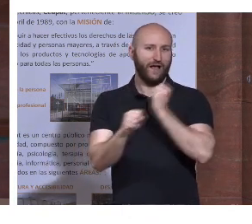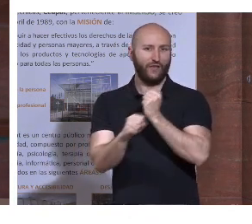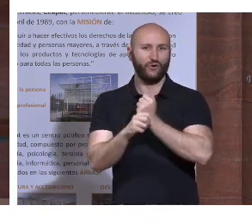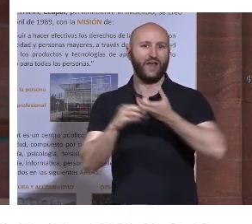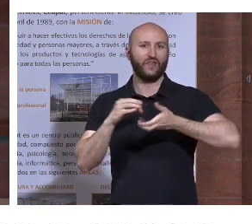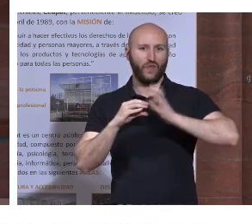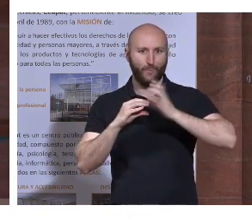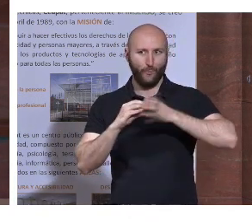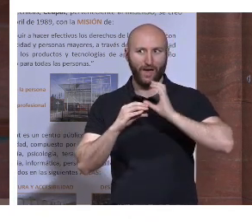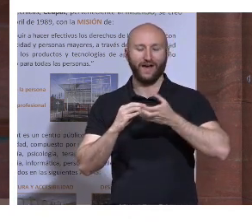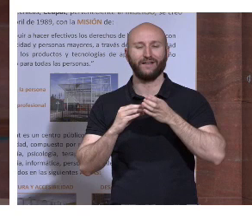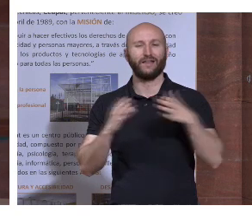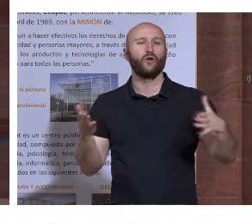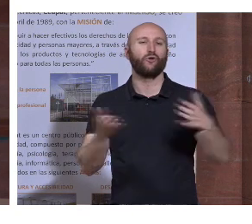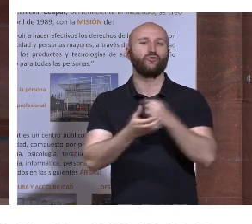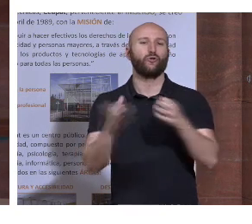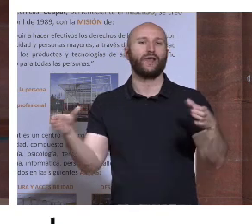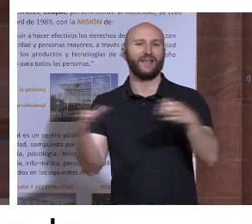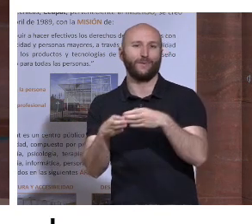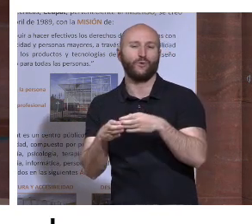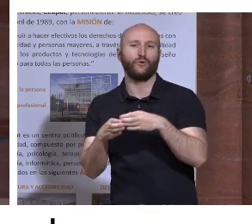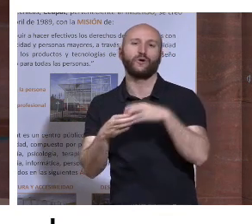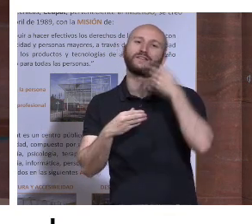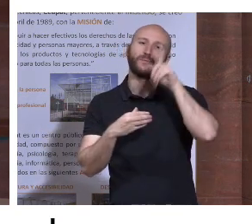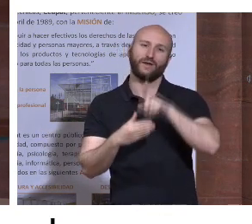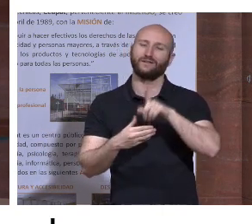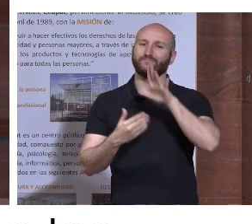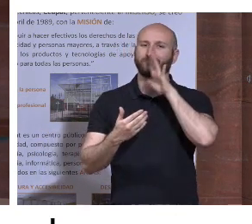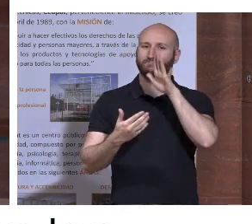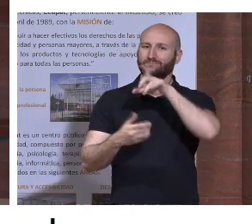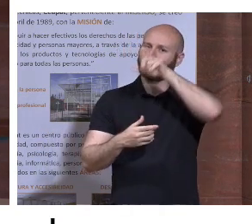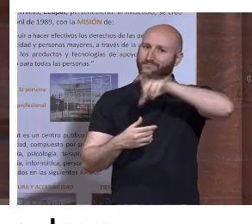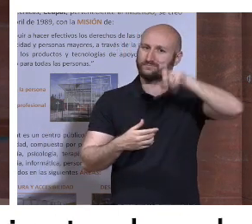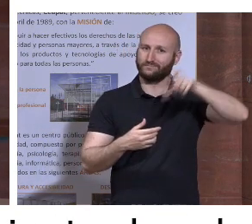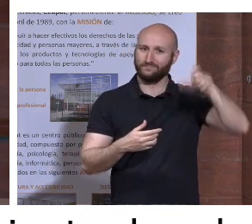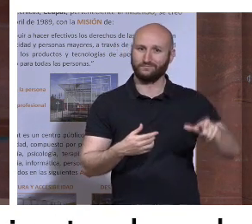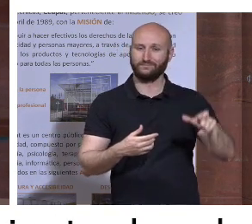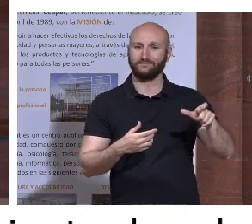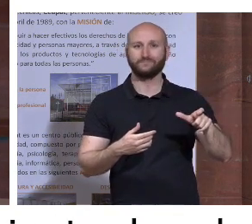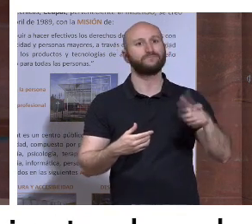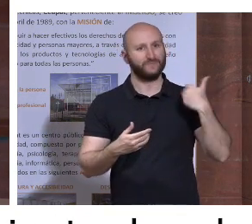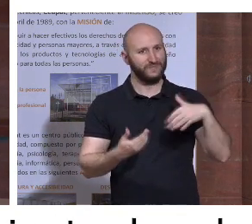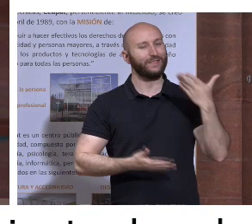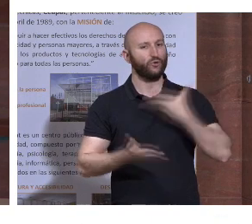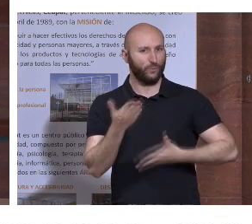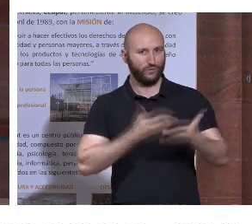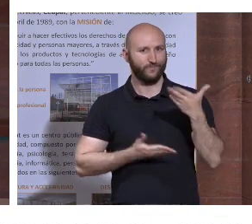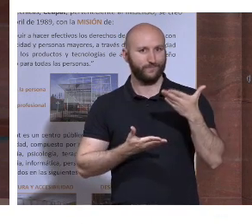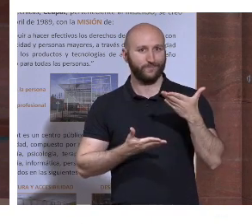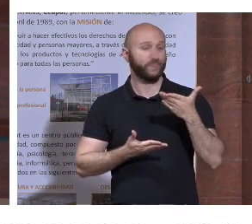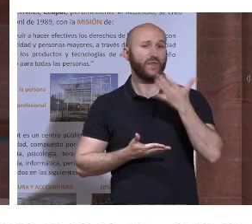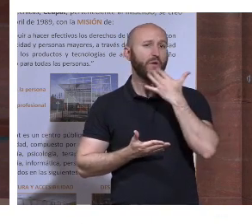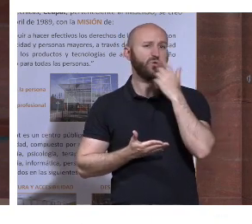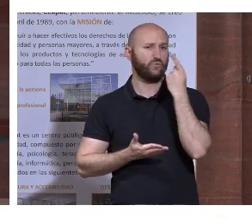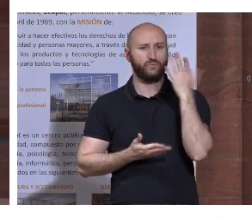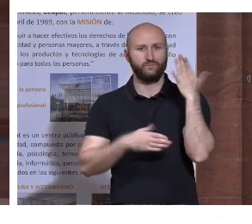centro, hacia todo el equipo y también a todas las personas con las que hemos colaborado. Y solo por poner un